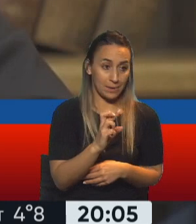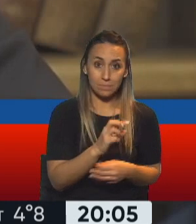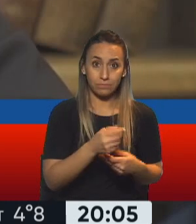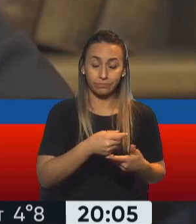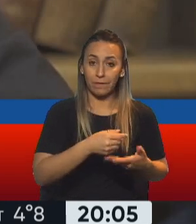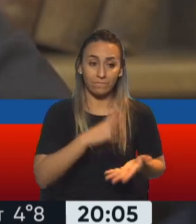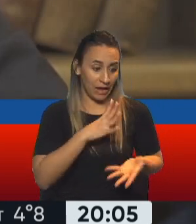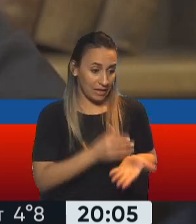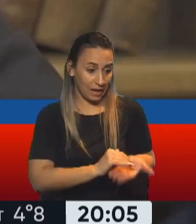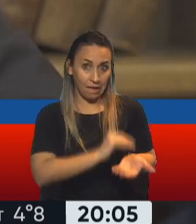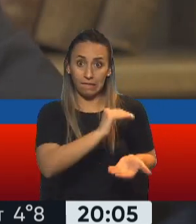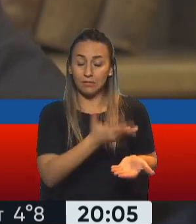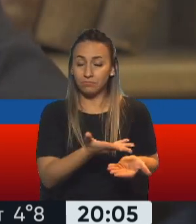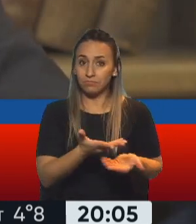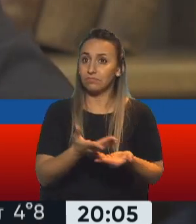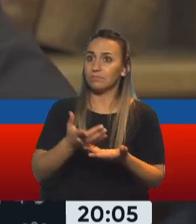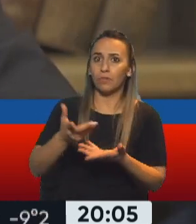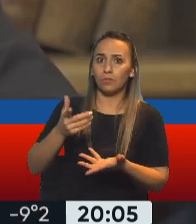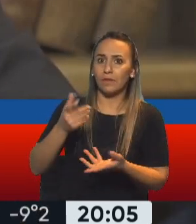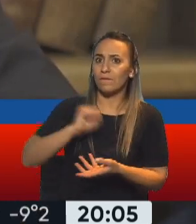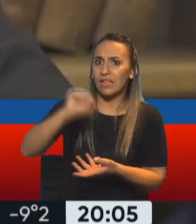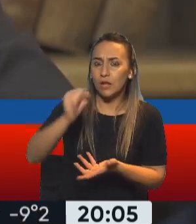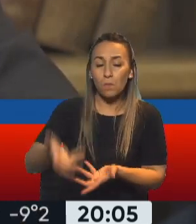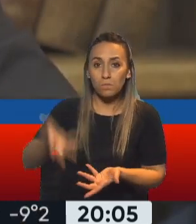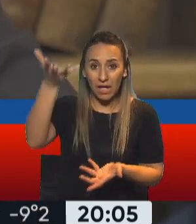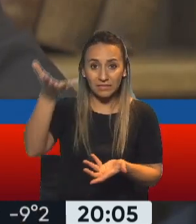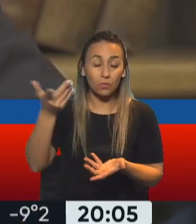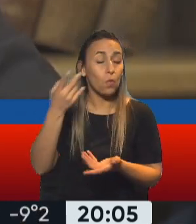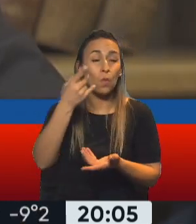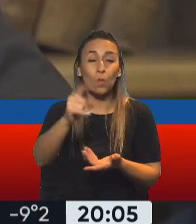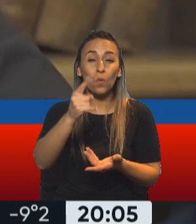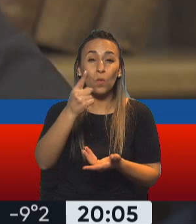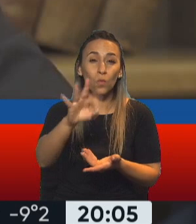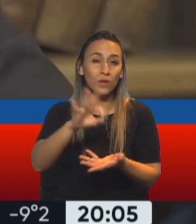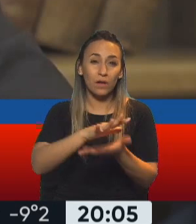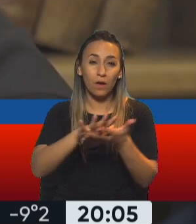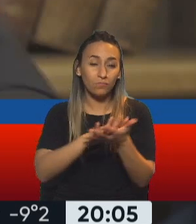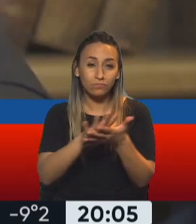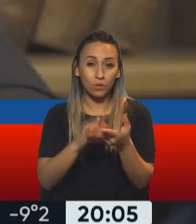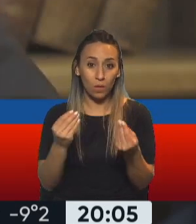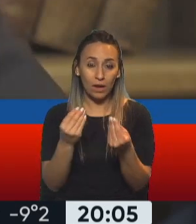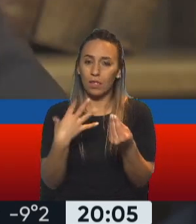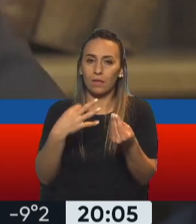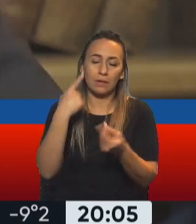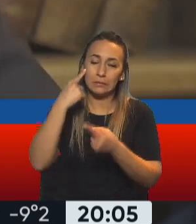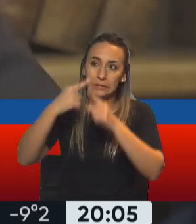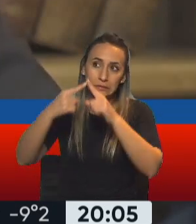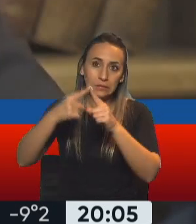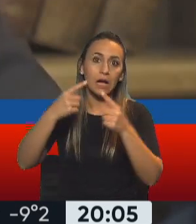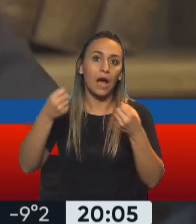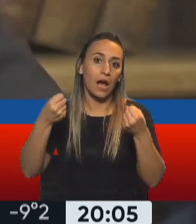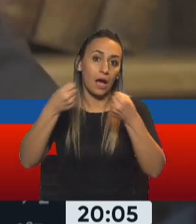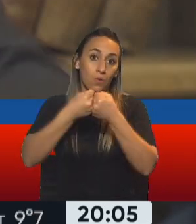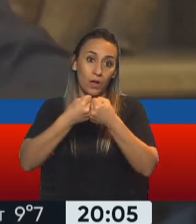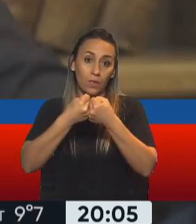inflación. Es muy simple, entonces hay que resolverlo. La forma de resolverlo es buscando llegar a un acuerdo que permita refinanciar todos